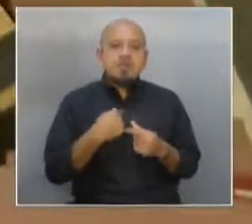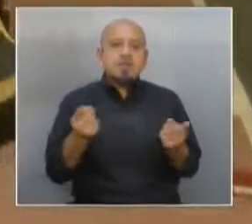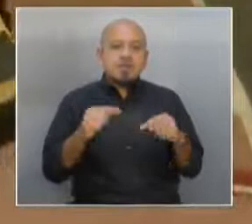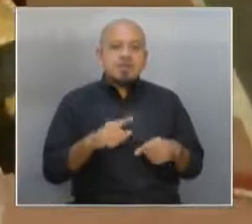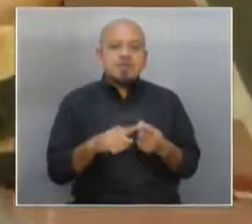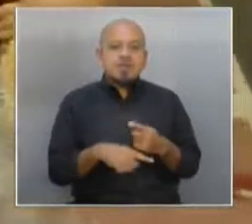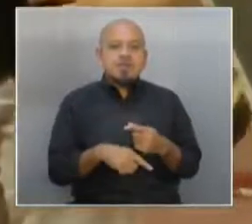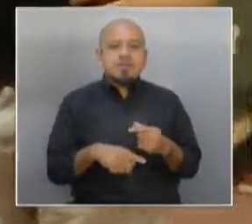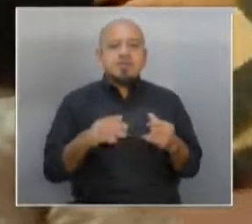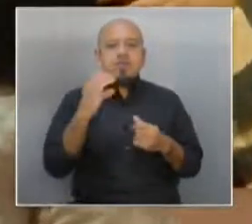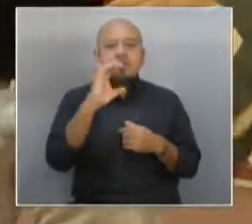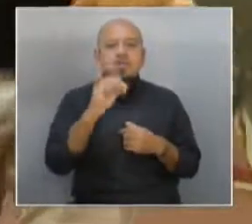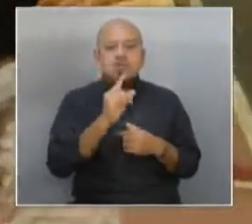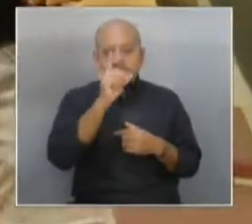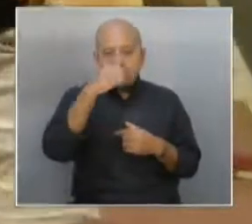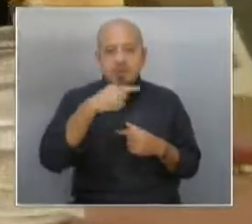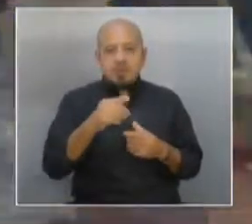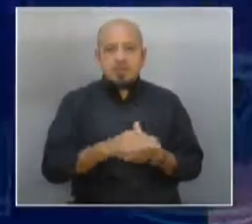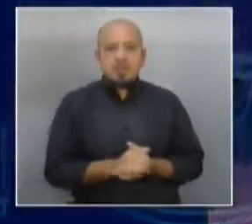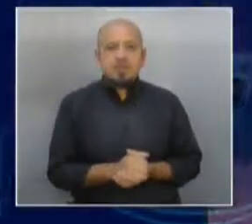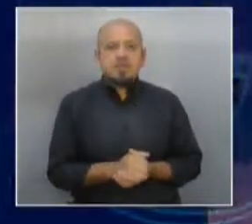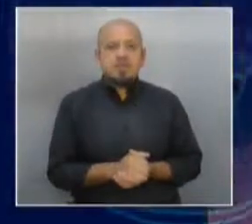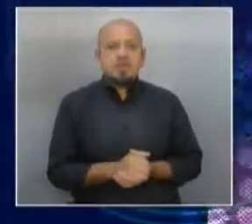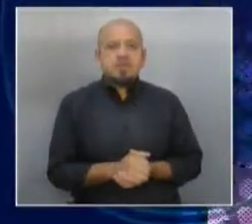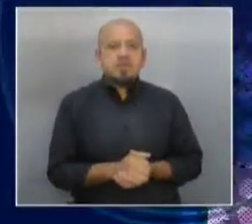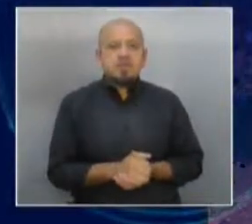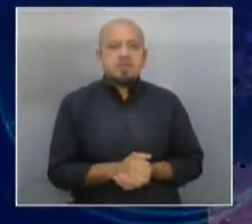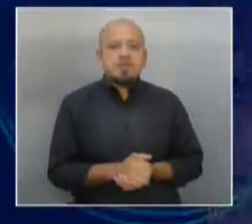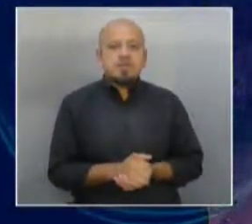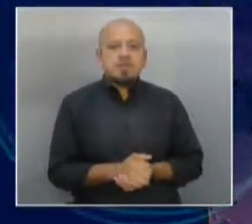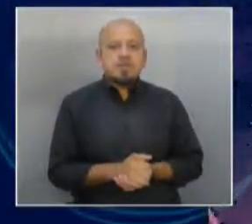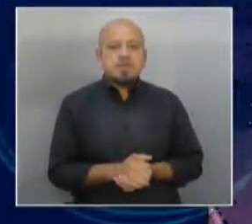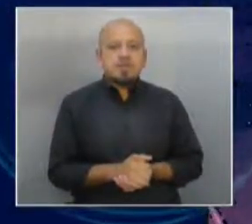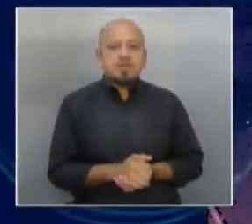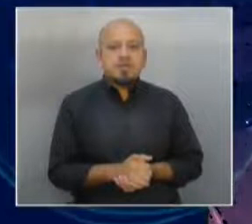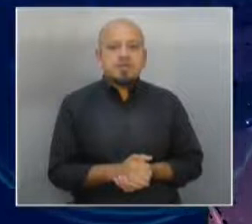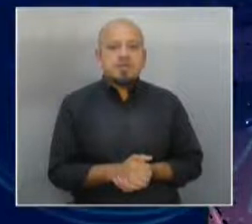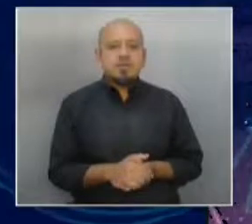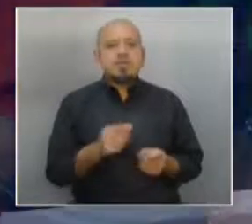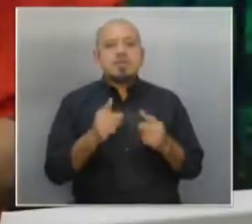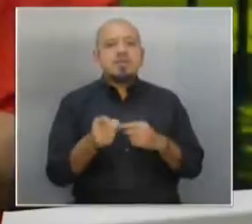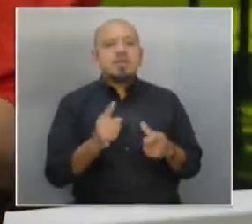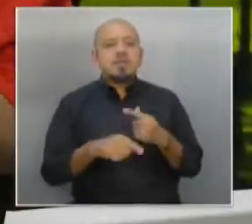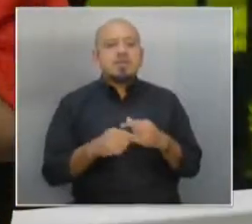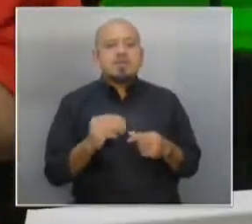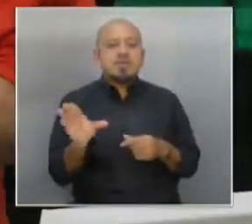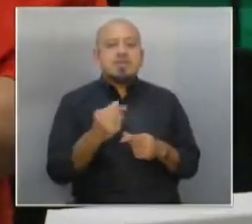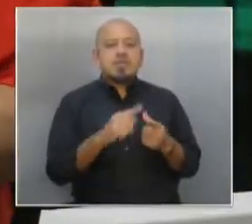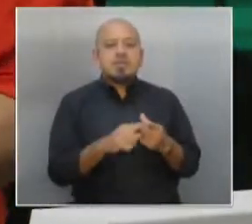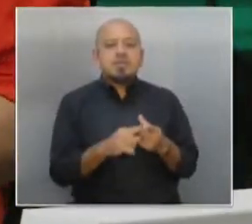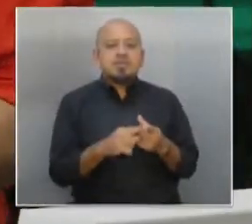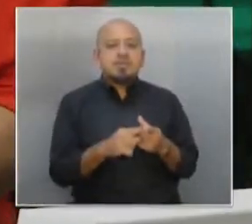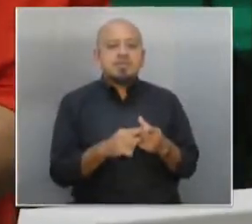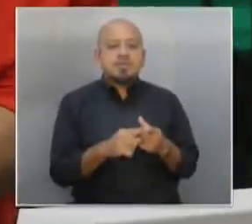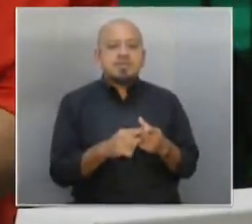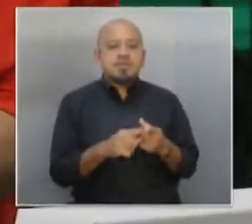bueno, desde acá del Club Montevideo, volvemos a piso cuando quieran. Qué divino, cómo se prende a todo. Ah, digamos. Buenísimo.